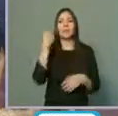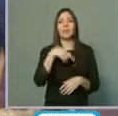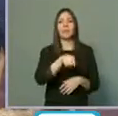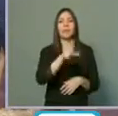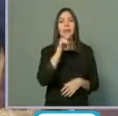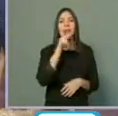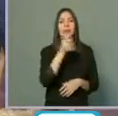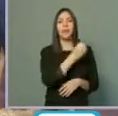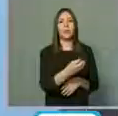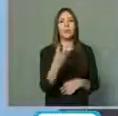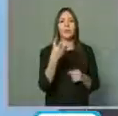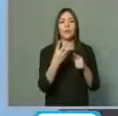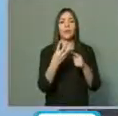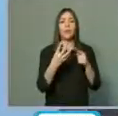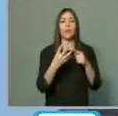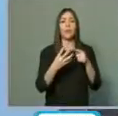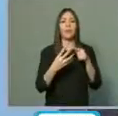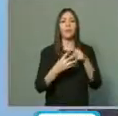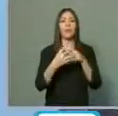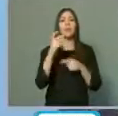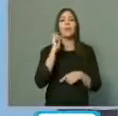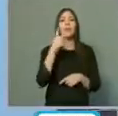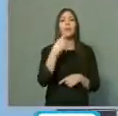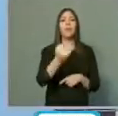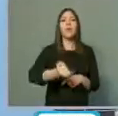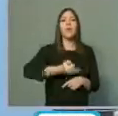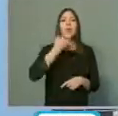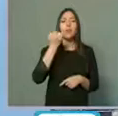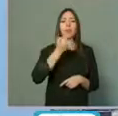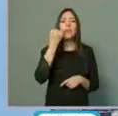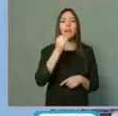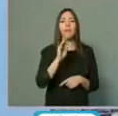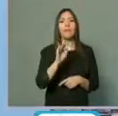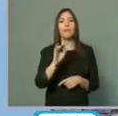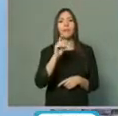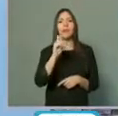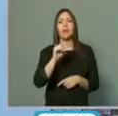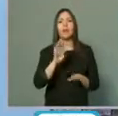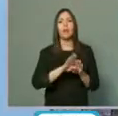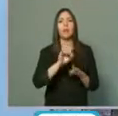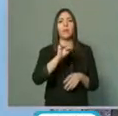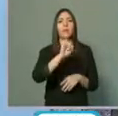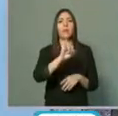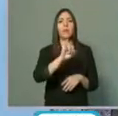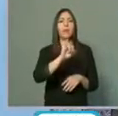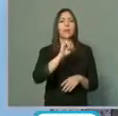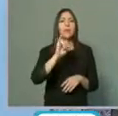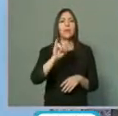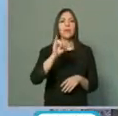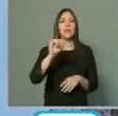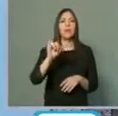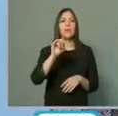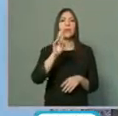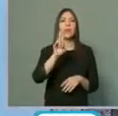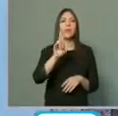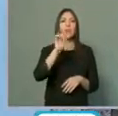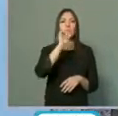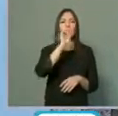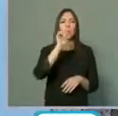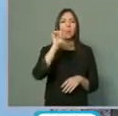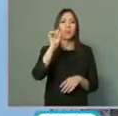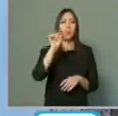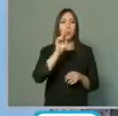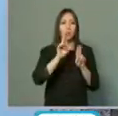tiene los 4 firuletes de nuestro idioma. Es decir, el punto de la I, la diéresis de la U, No, bueno.